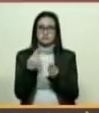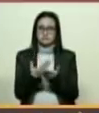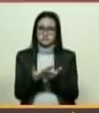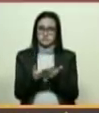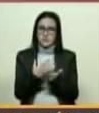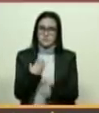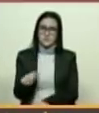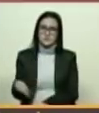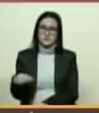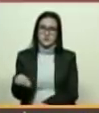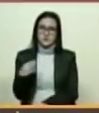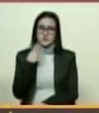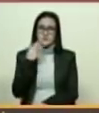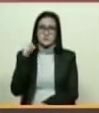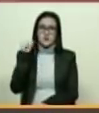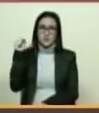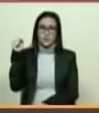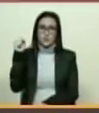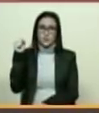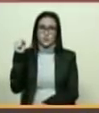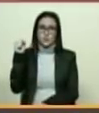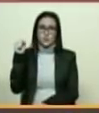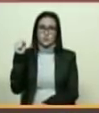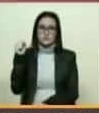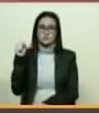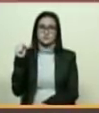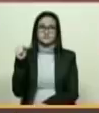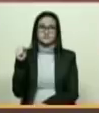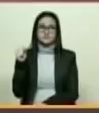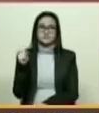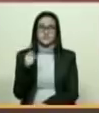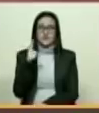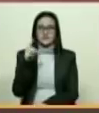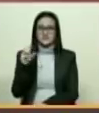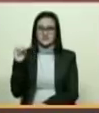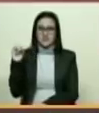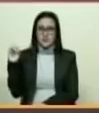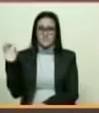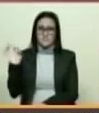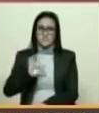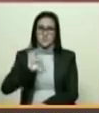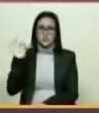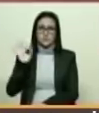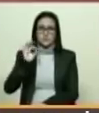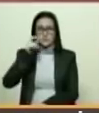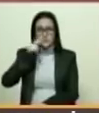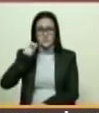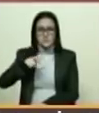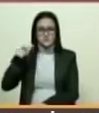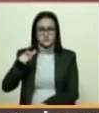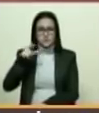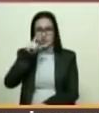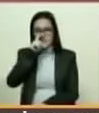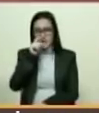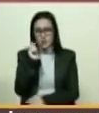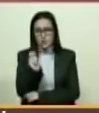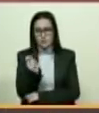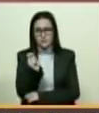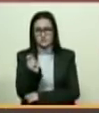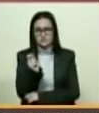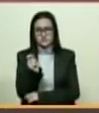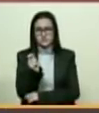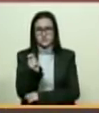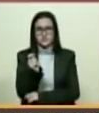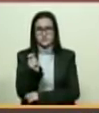nuestro presidente Nicolás Maduro Moros, de que el 100% de las personas en edad de jubilación, en edad de